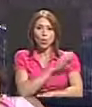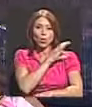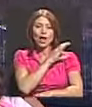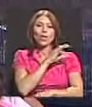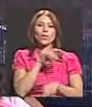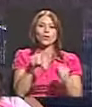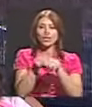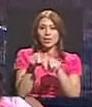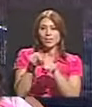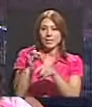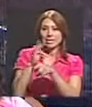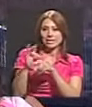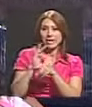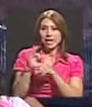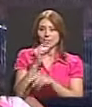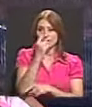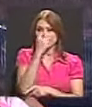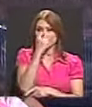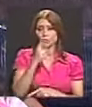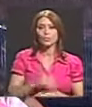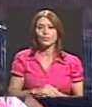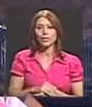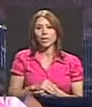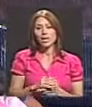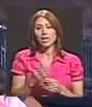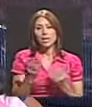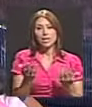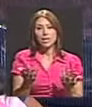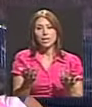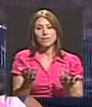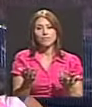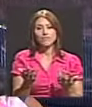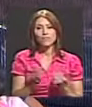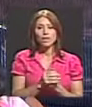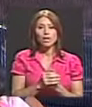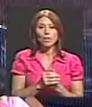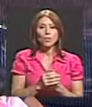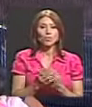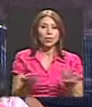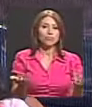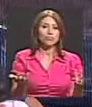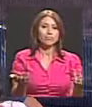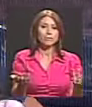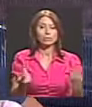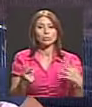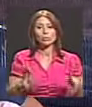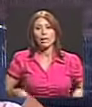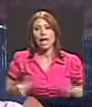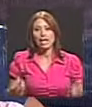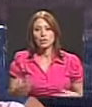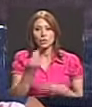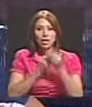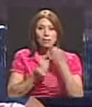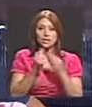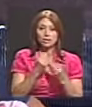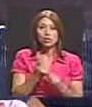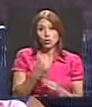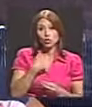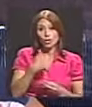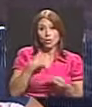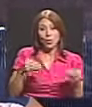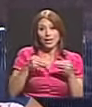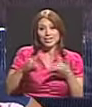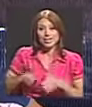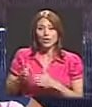y está recibiendo terapia en escaso y este bueno gastos de alimentación yo tengo más